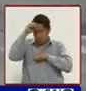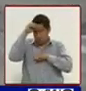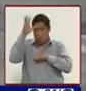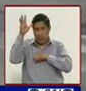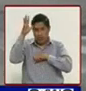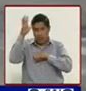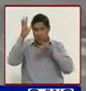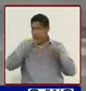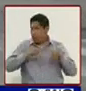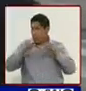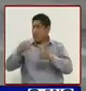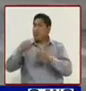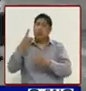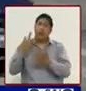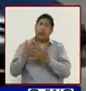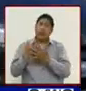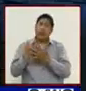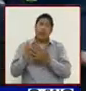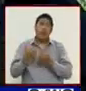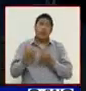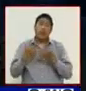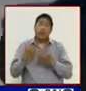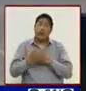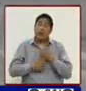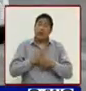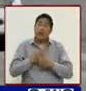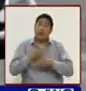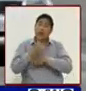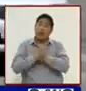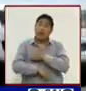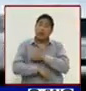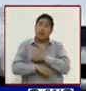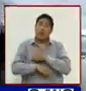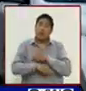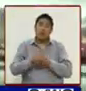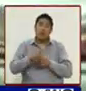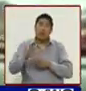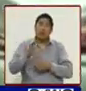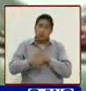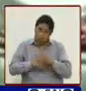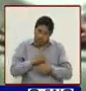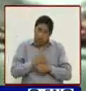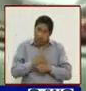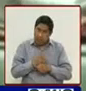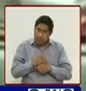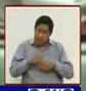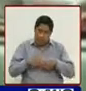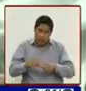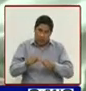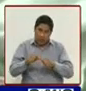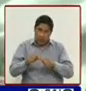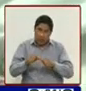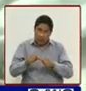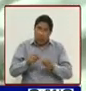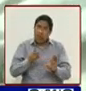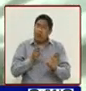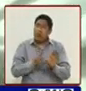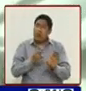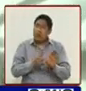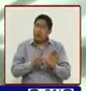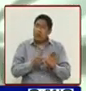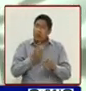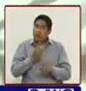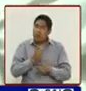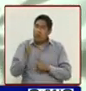de las cárceles de nuestra ciudad. ¿Cuántos años se le ha sentenciado, doctora? A 25 años de privación de libertad. ¿Psicológicamente ella